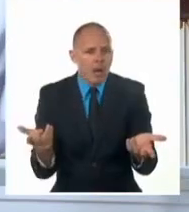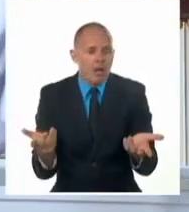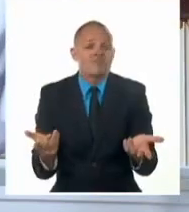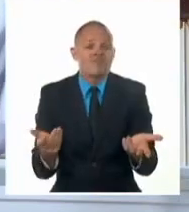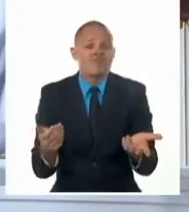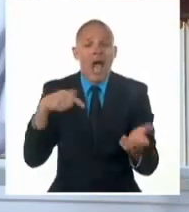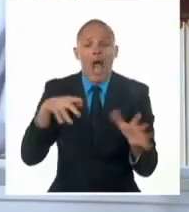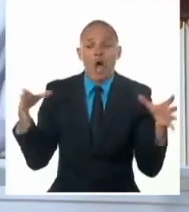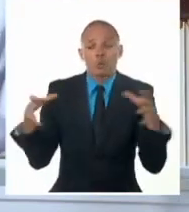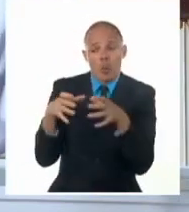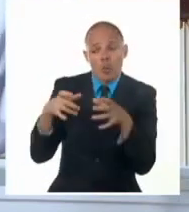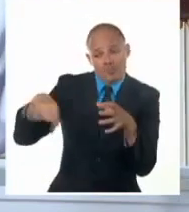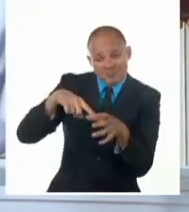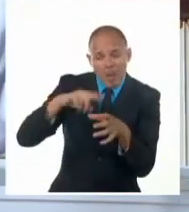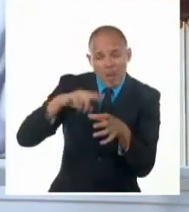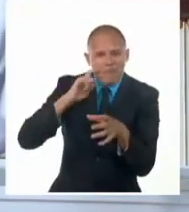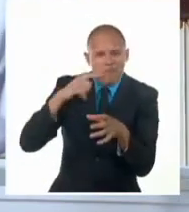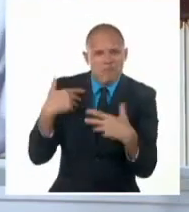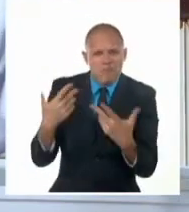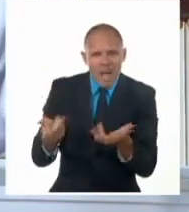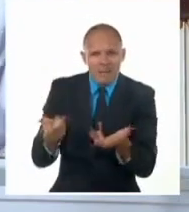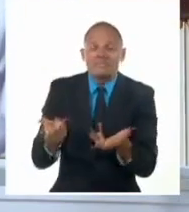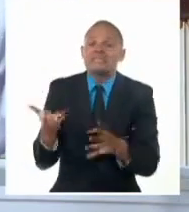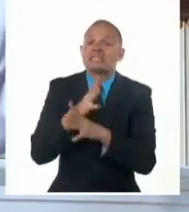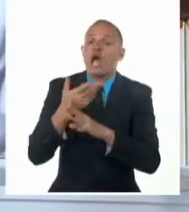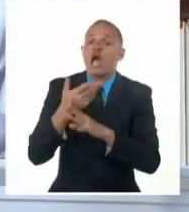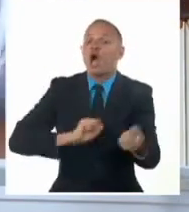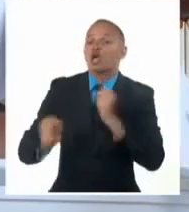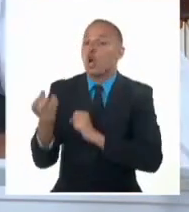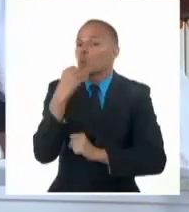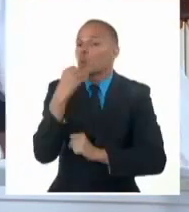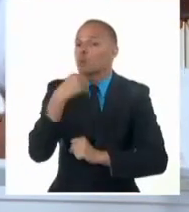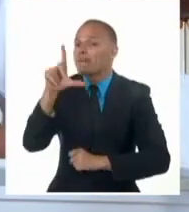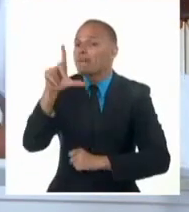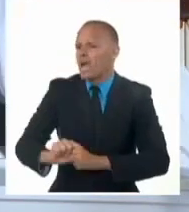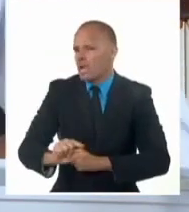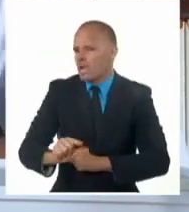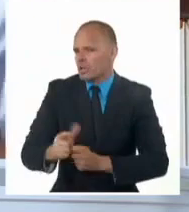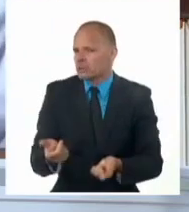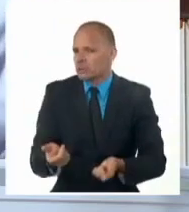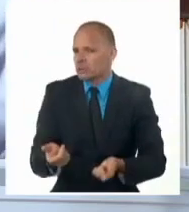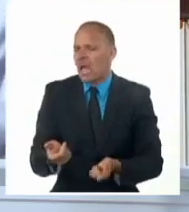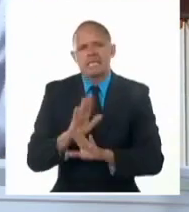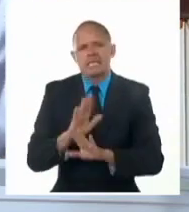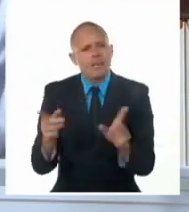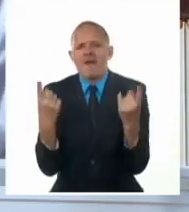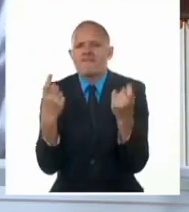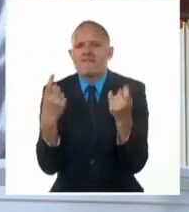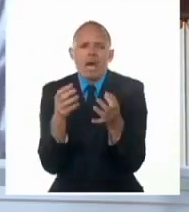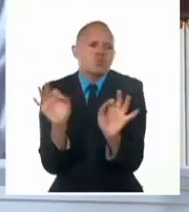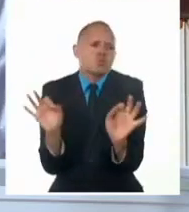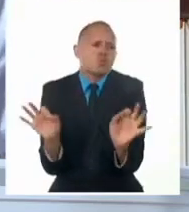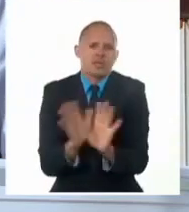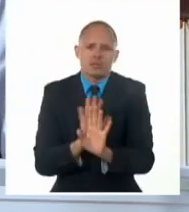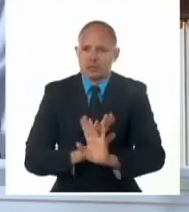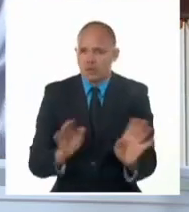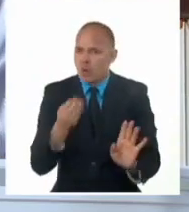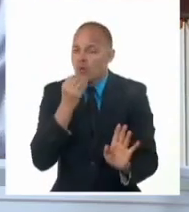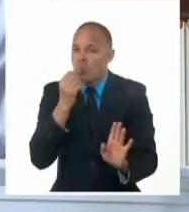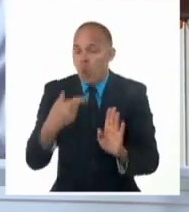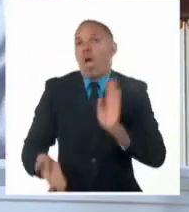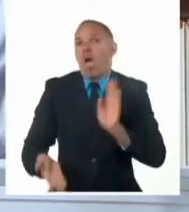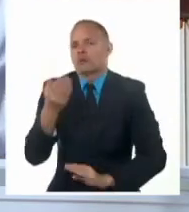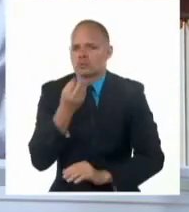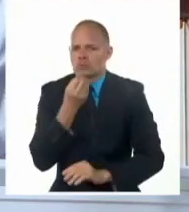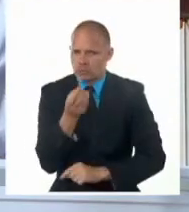Consejo Energético, es para que se consuma menos. Que se consuma lo necesario, que se logre hacer un uso racional